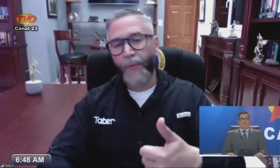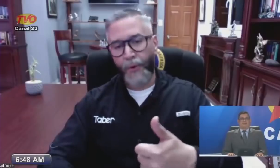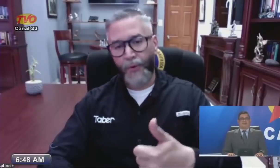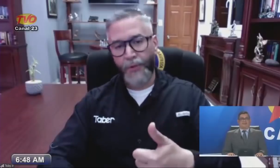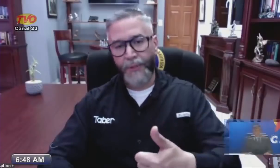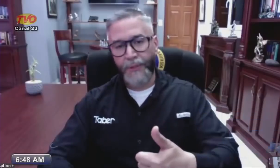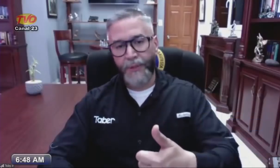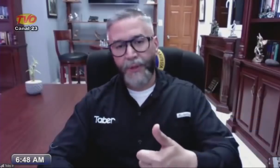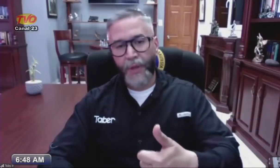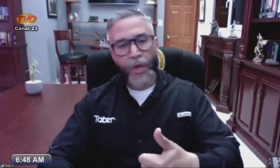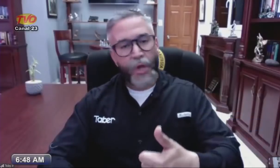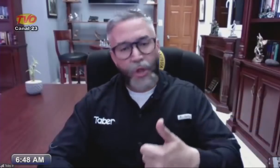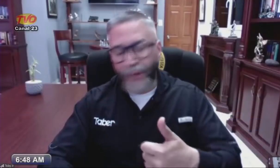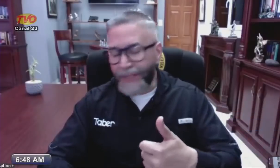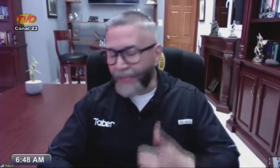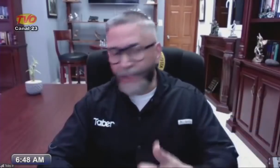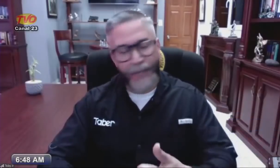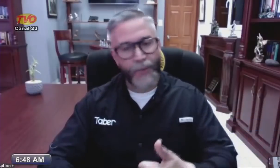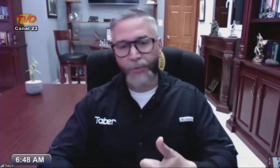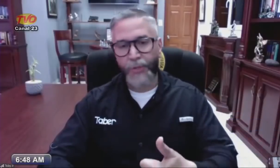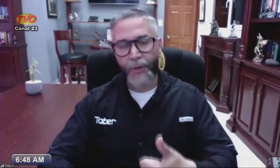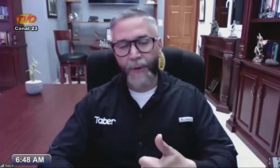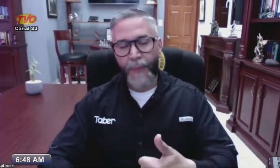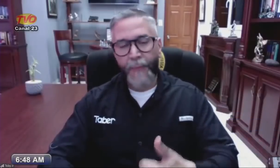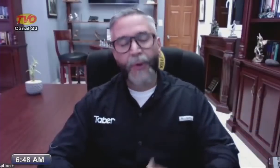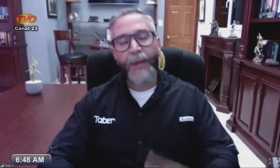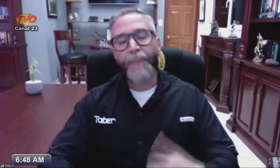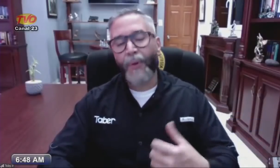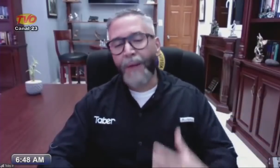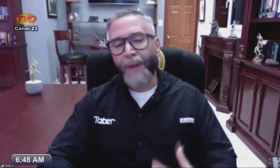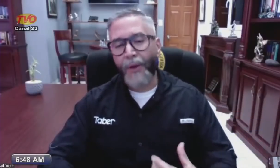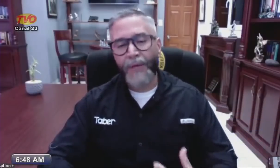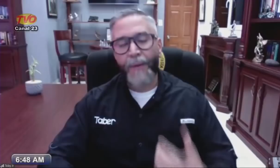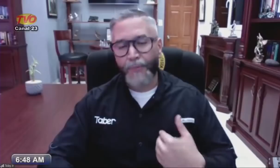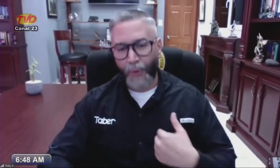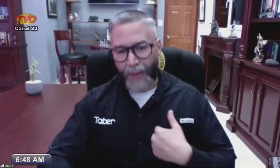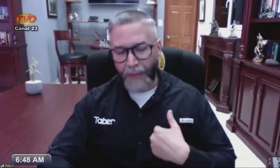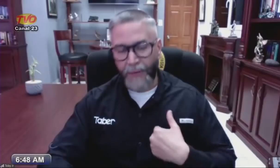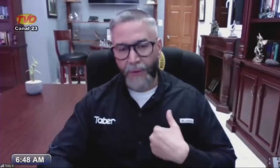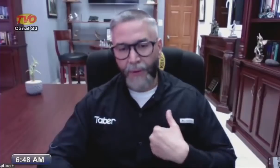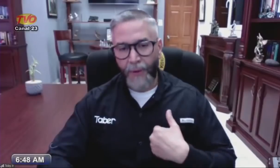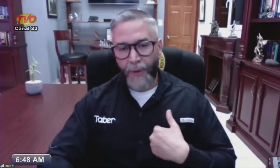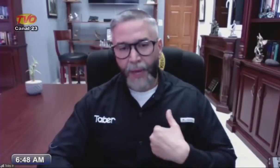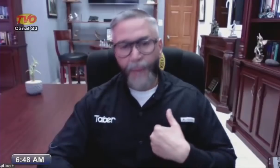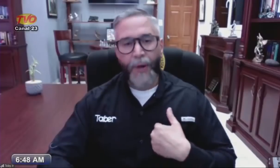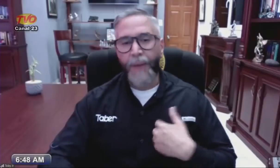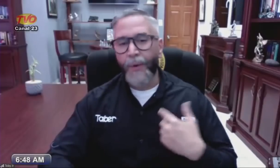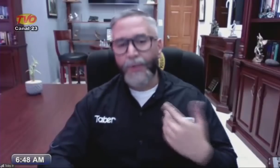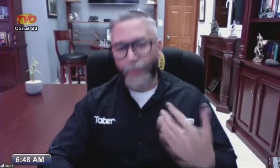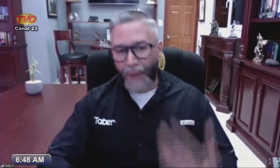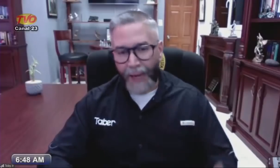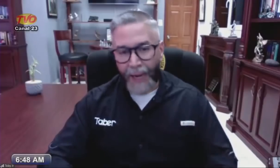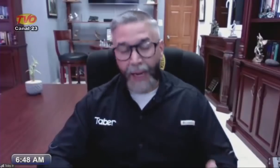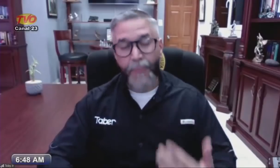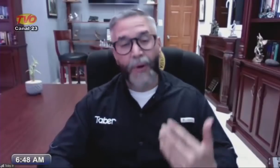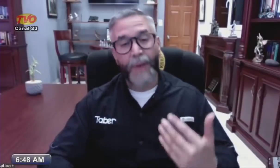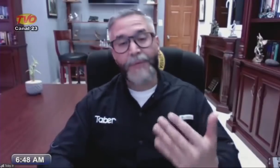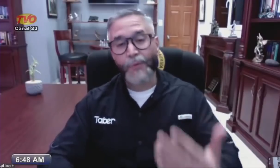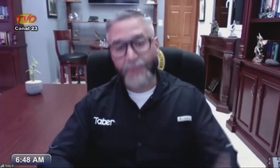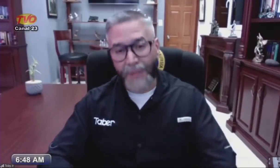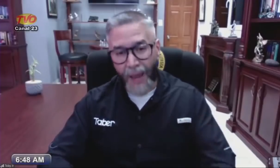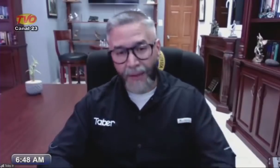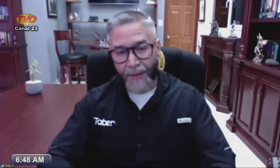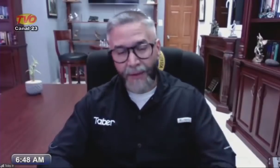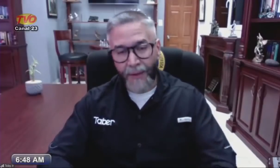nuevo matrimonio o sea no es esa la solución porque el problema lo llevamos por dentro el problema no es su pareja el